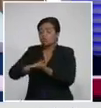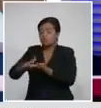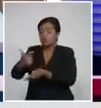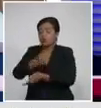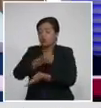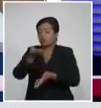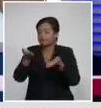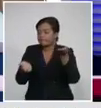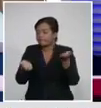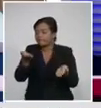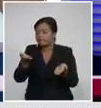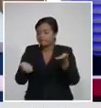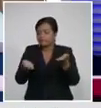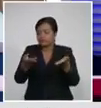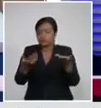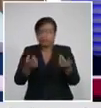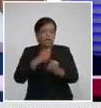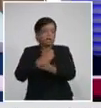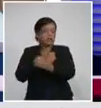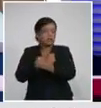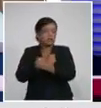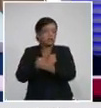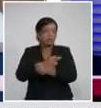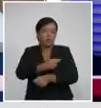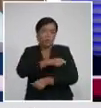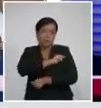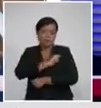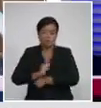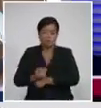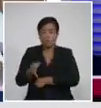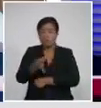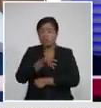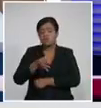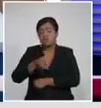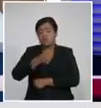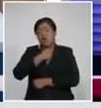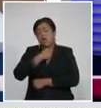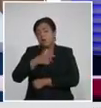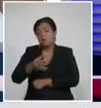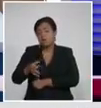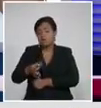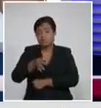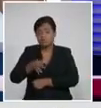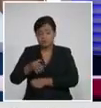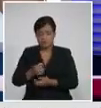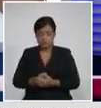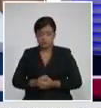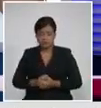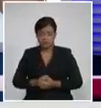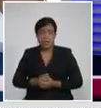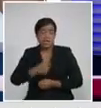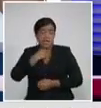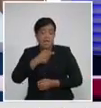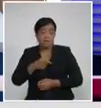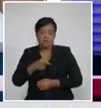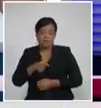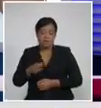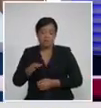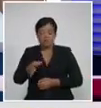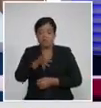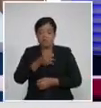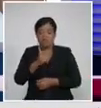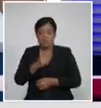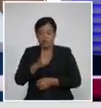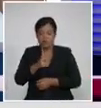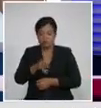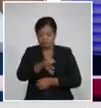estudio, simplemente es una población, por ejemplo, de un municipio comparado con otro. Supongamos 2 municipios que tengan una incidencia similar